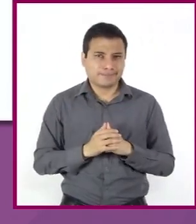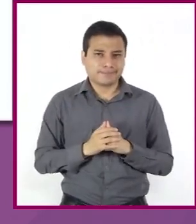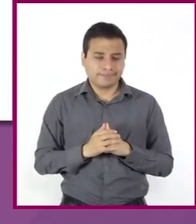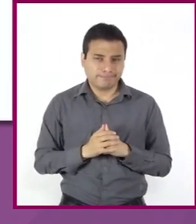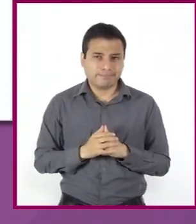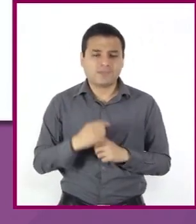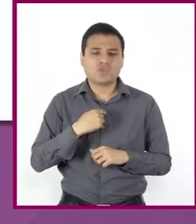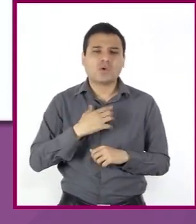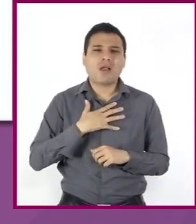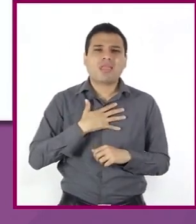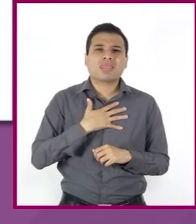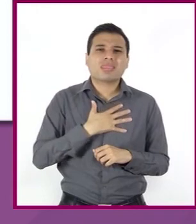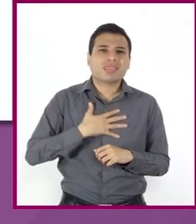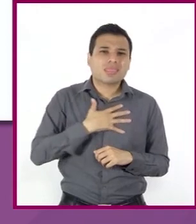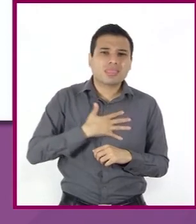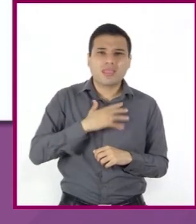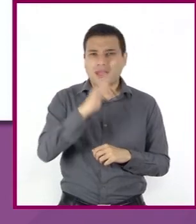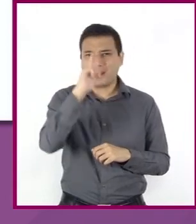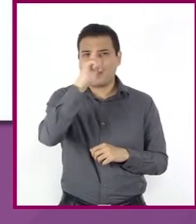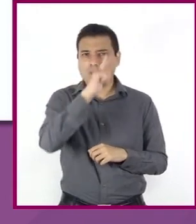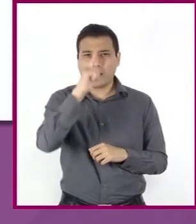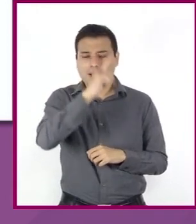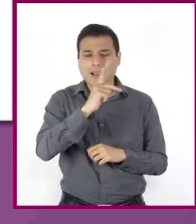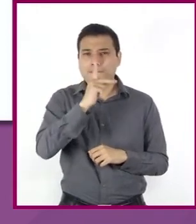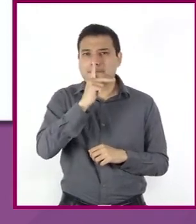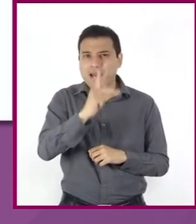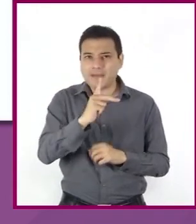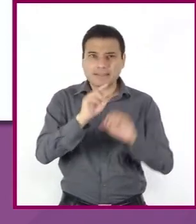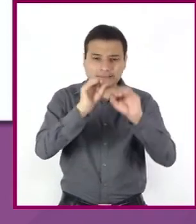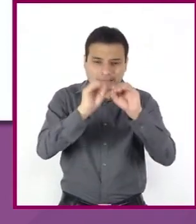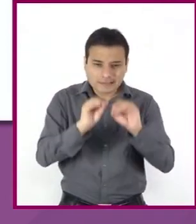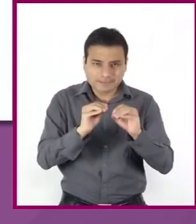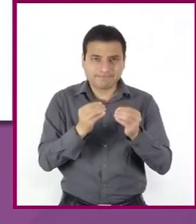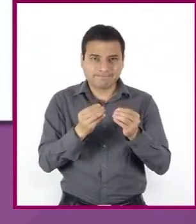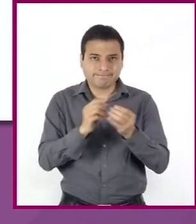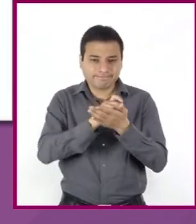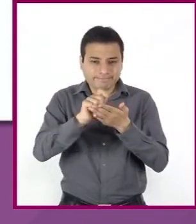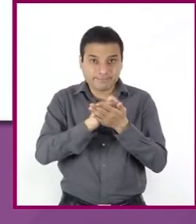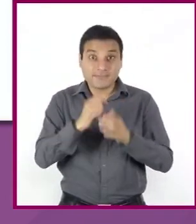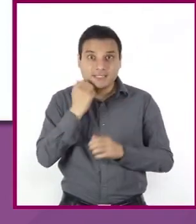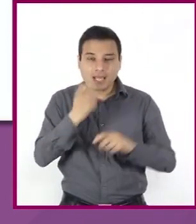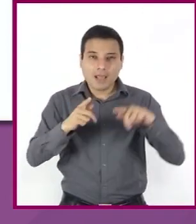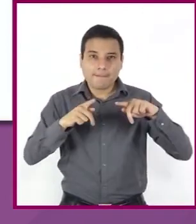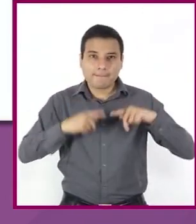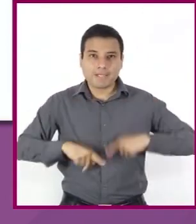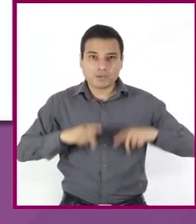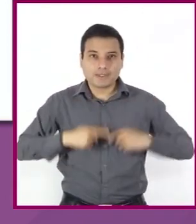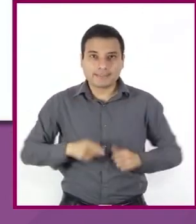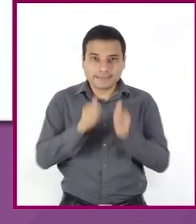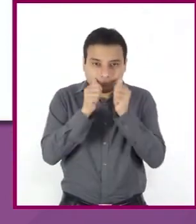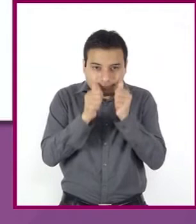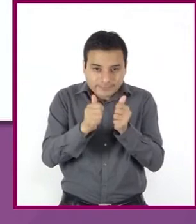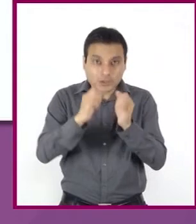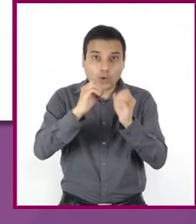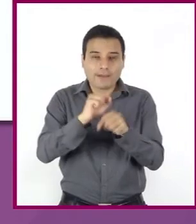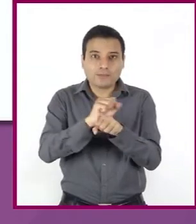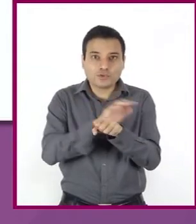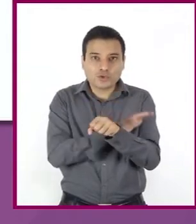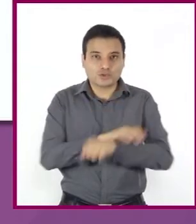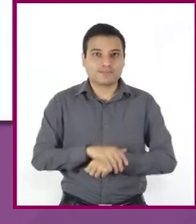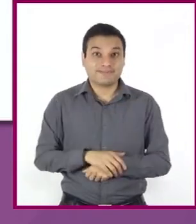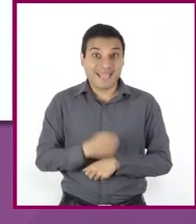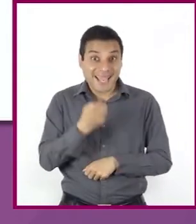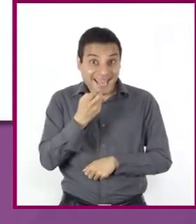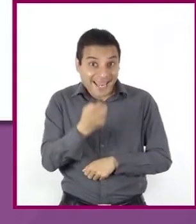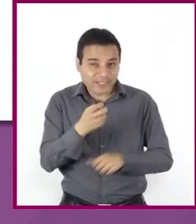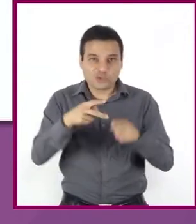Realizar experimentos con el lenguaje, exigir la atención plena del lector o transmitir emociones. Es una